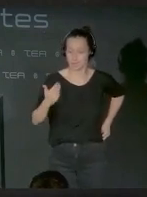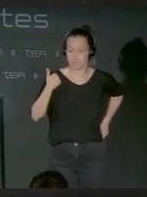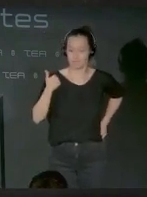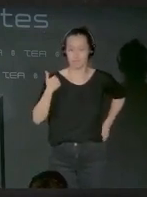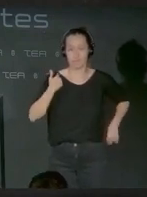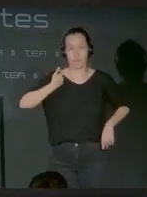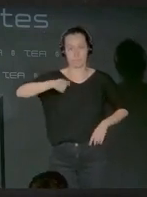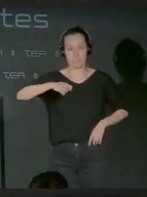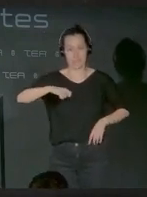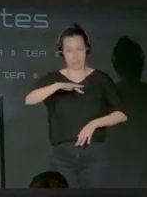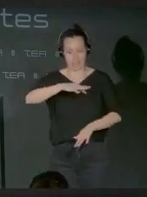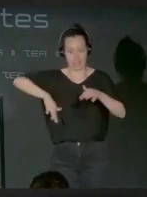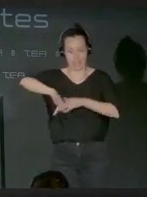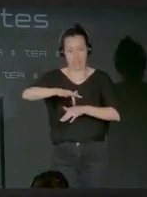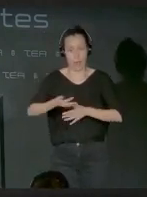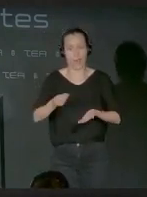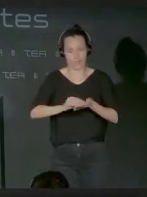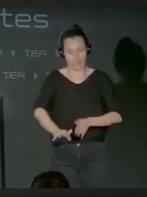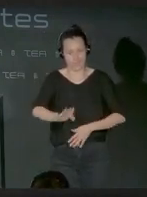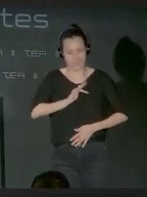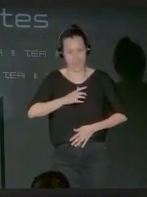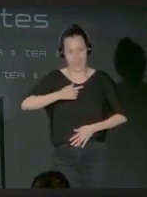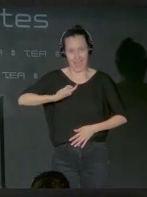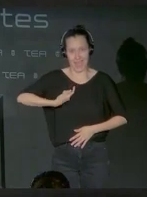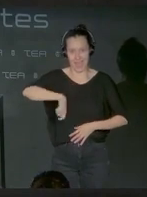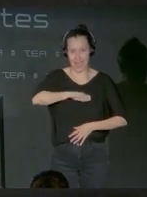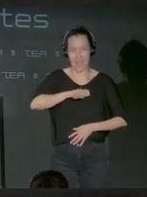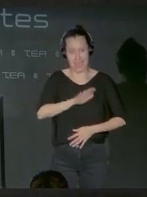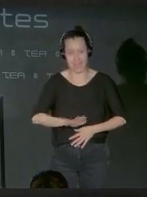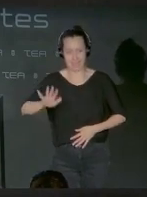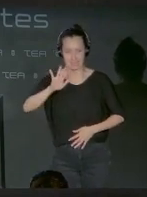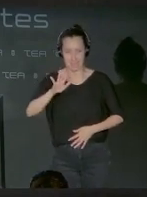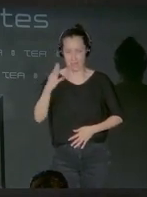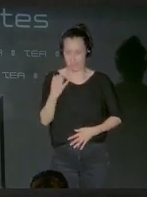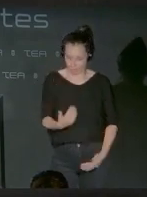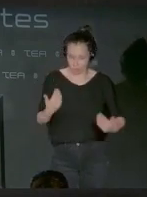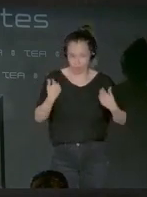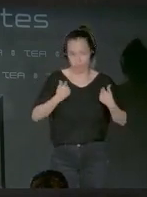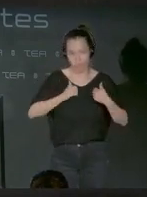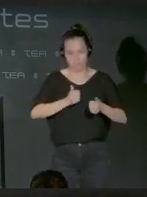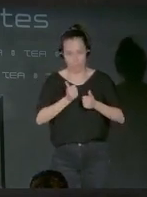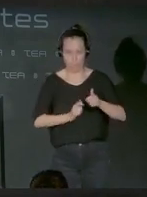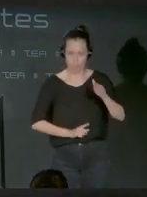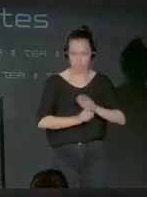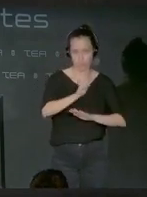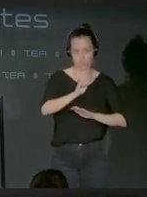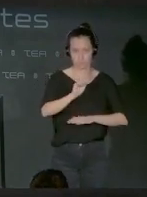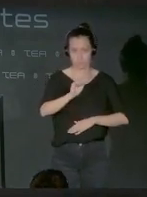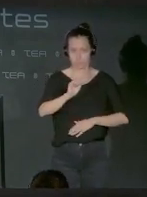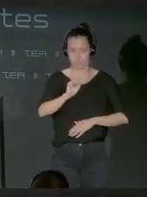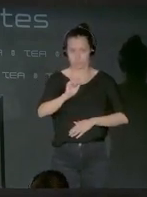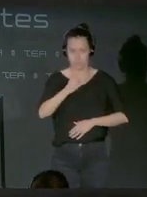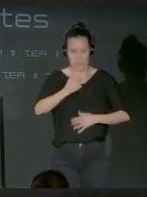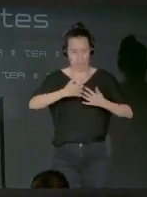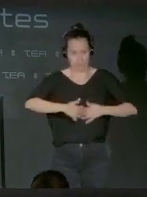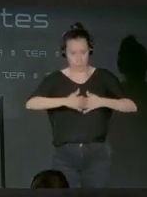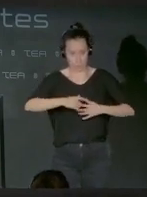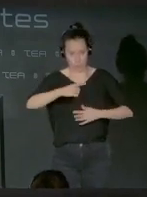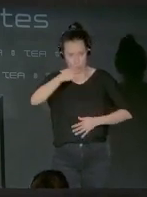y la decisión del gobierno de impulsar desde ella al videojuego como una industria cultural de primer orden